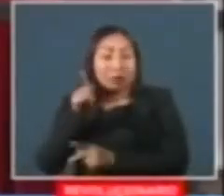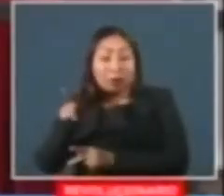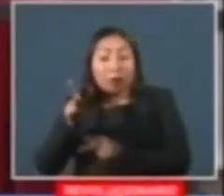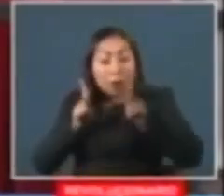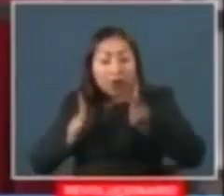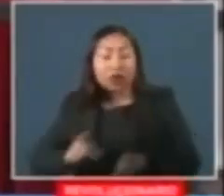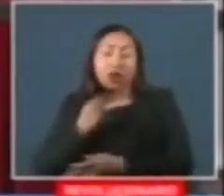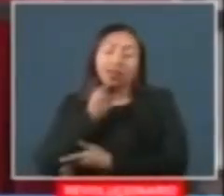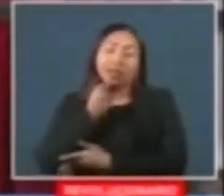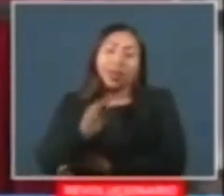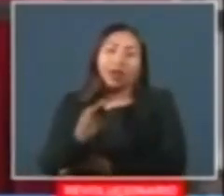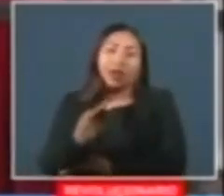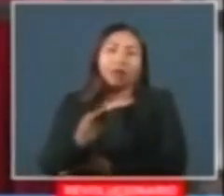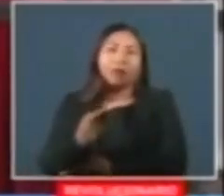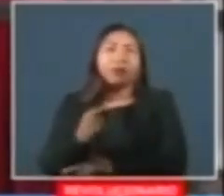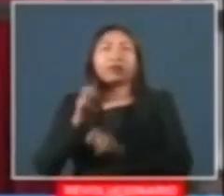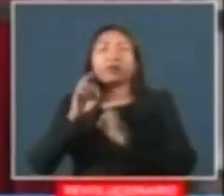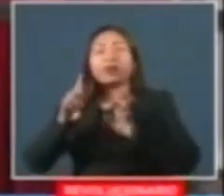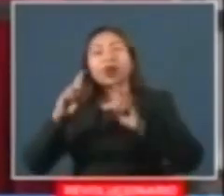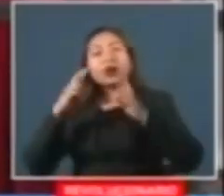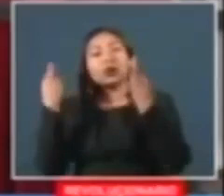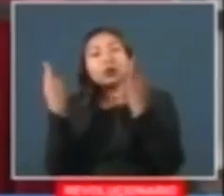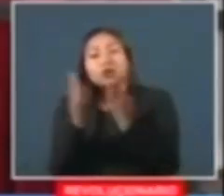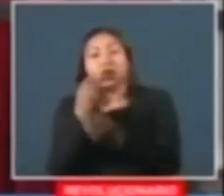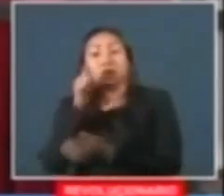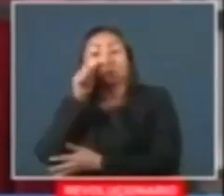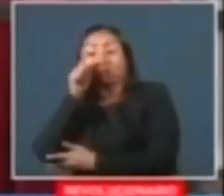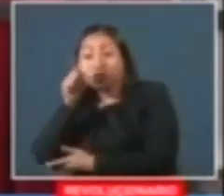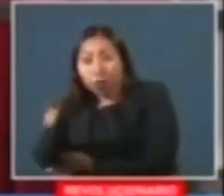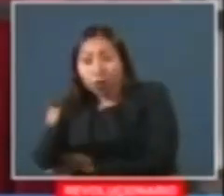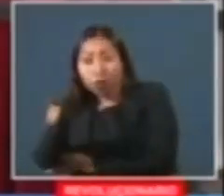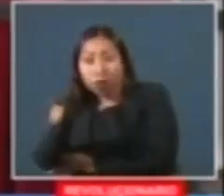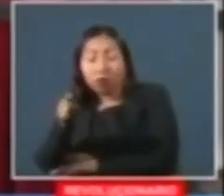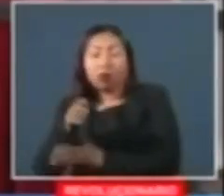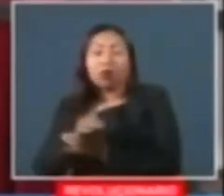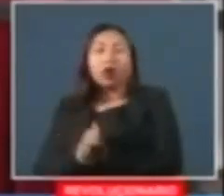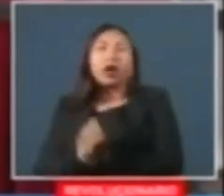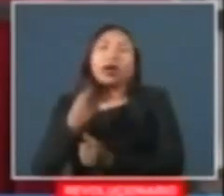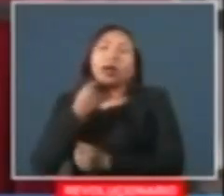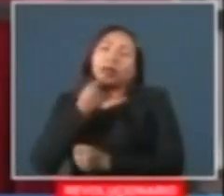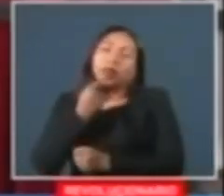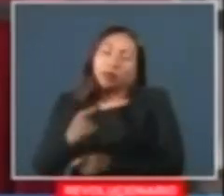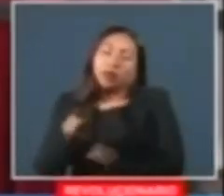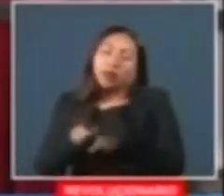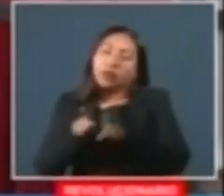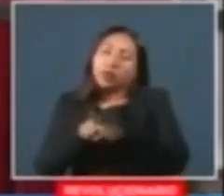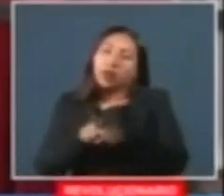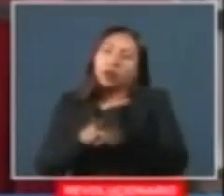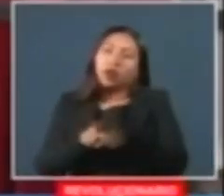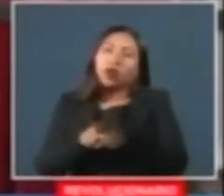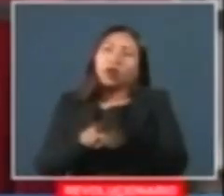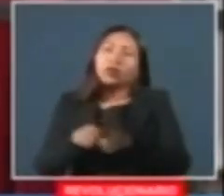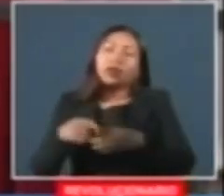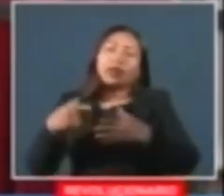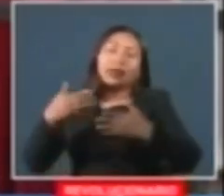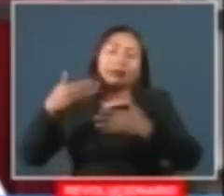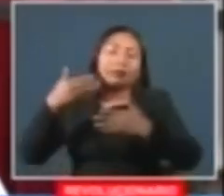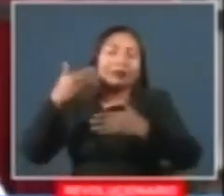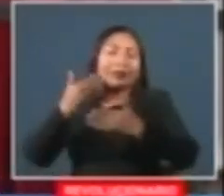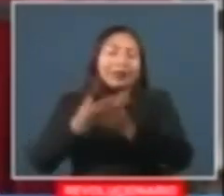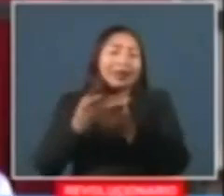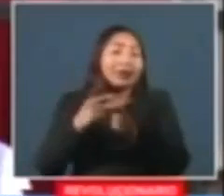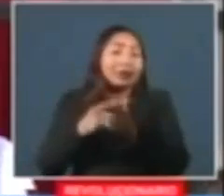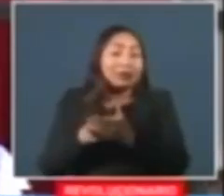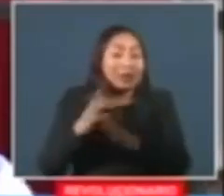lugar se reunieron con usted. Aquí incluso señalaron la línea que usted cruzó y